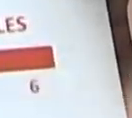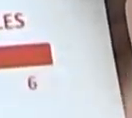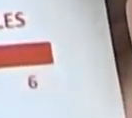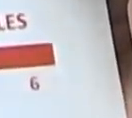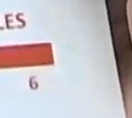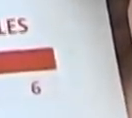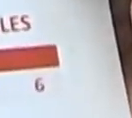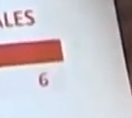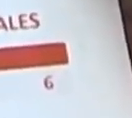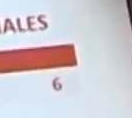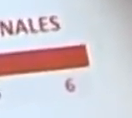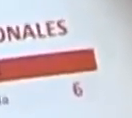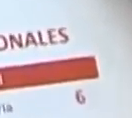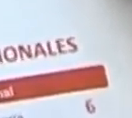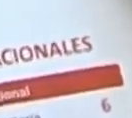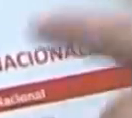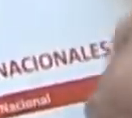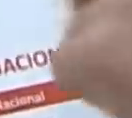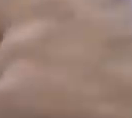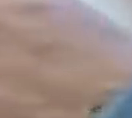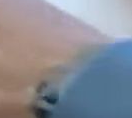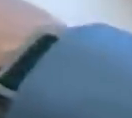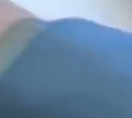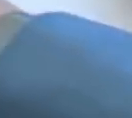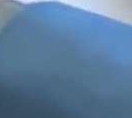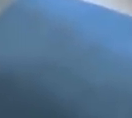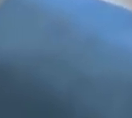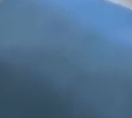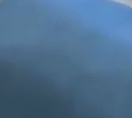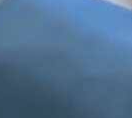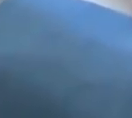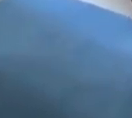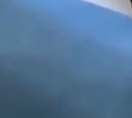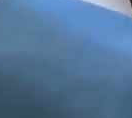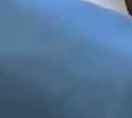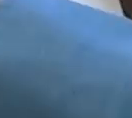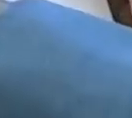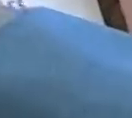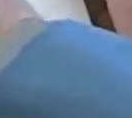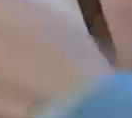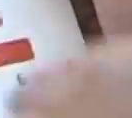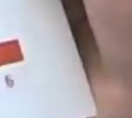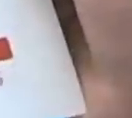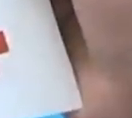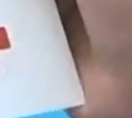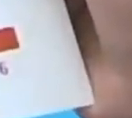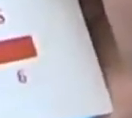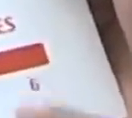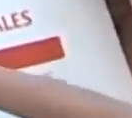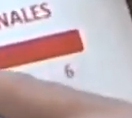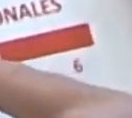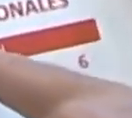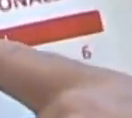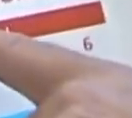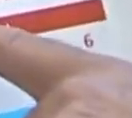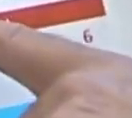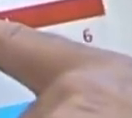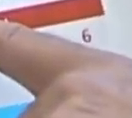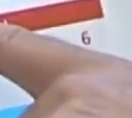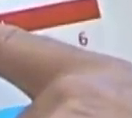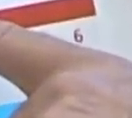de Ecuador o de Perú es mucho mayor, 150 casos importados versus 6